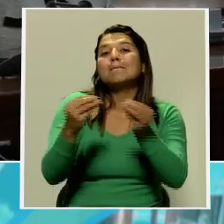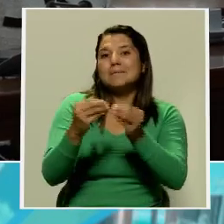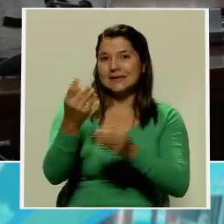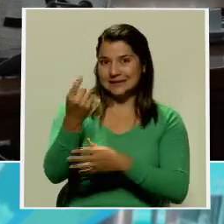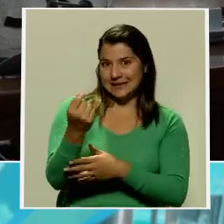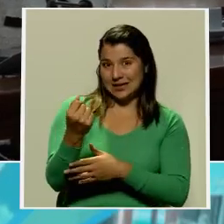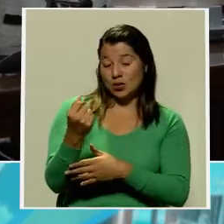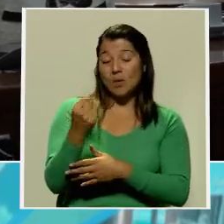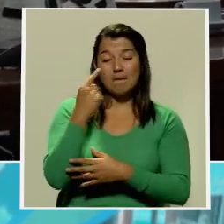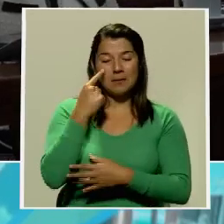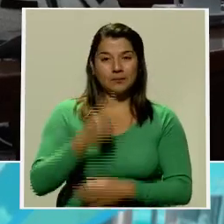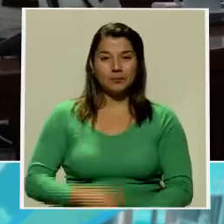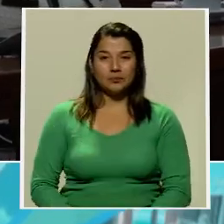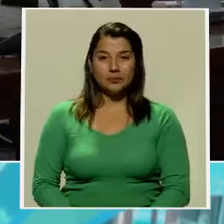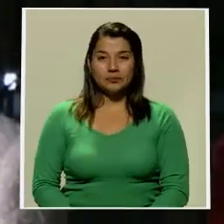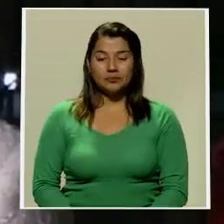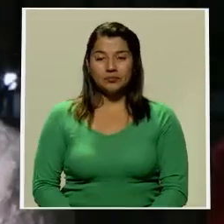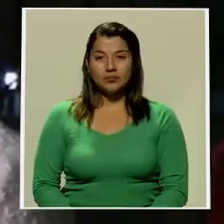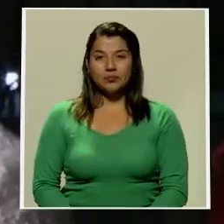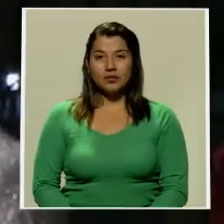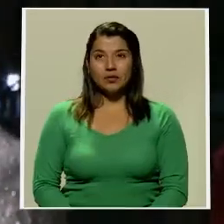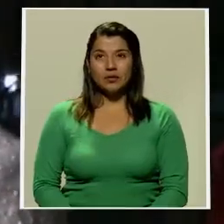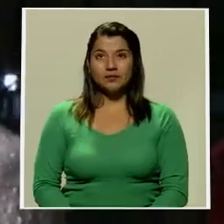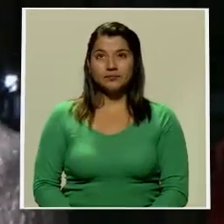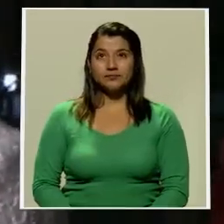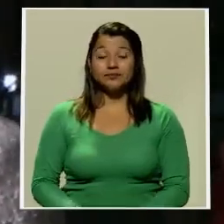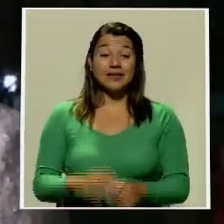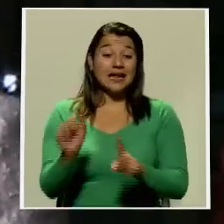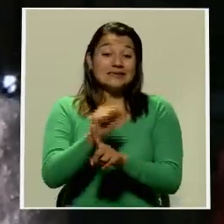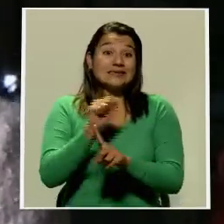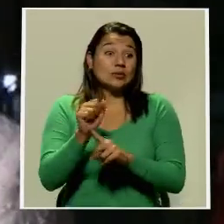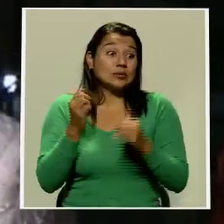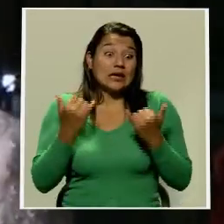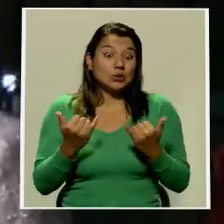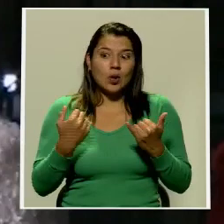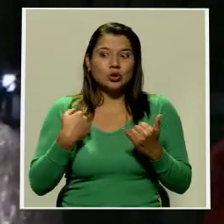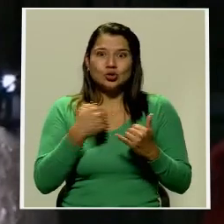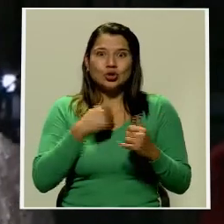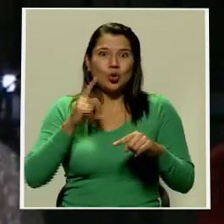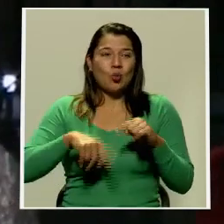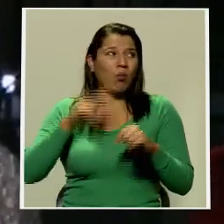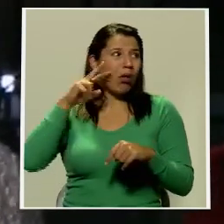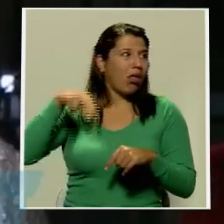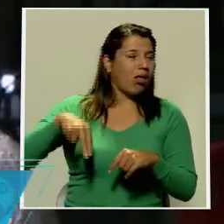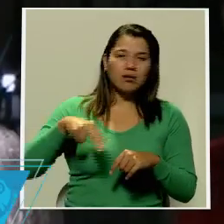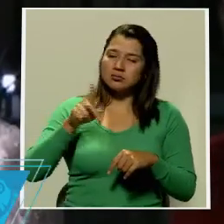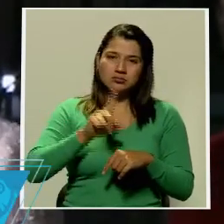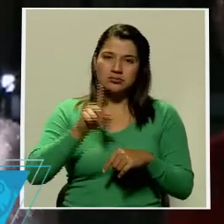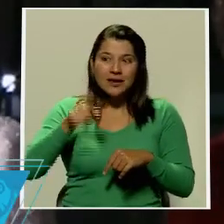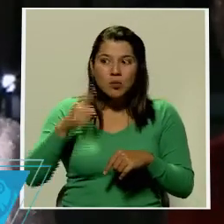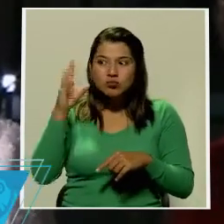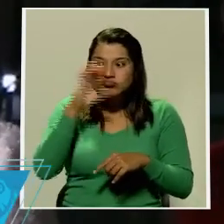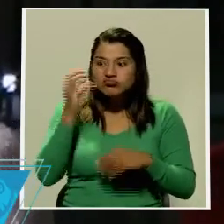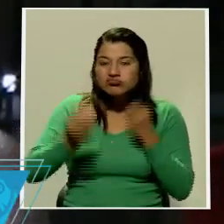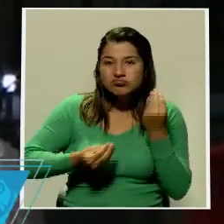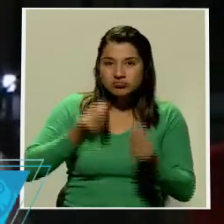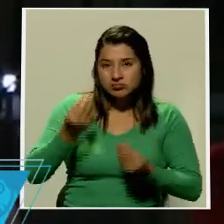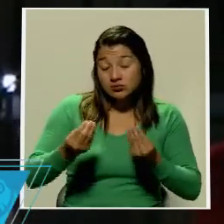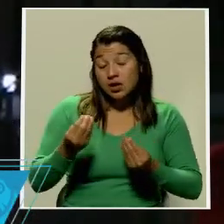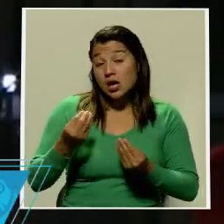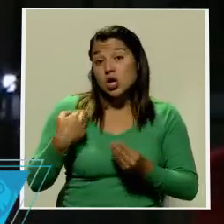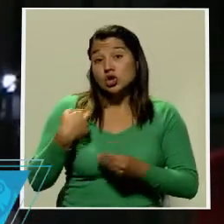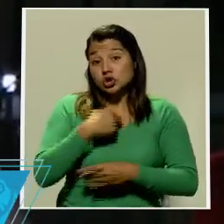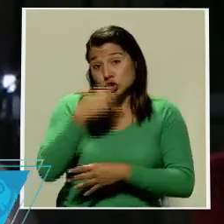Veamos. Una coyuntura que no podemos no hacer nada. Definitivamente creo que el camino es ir al